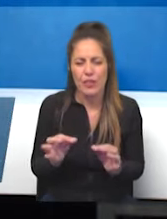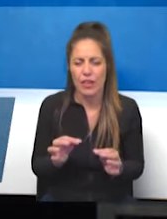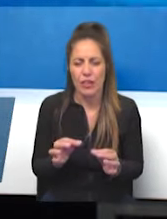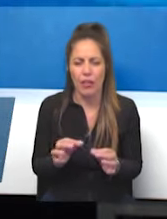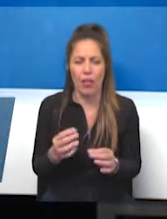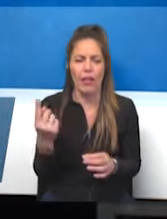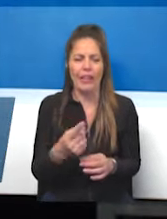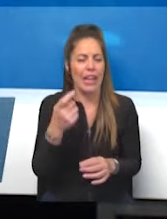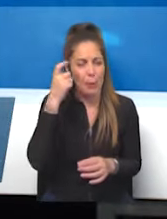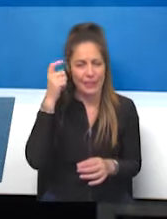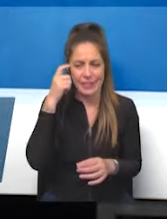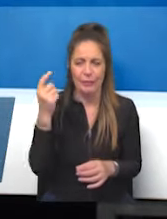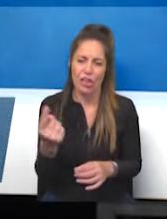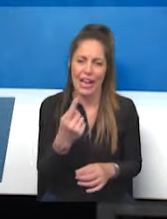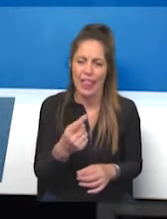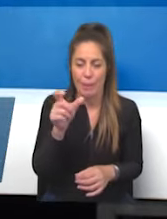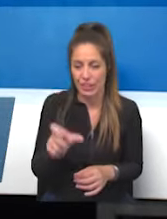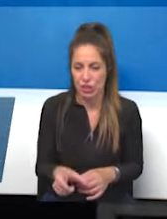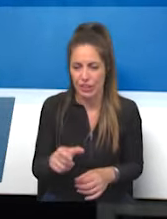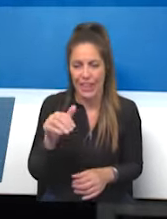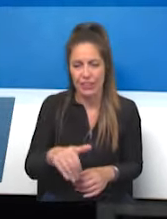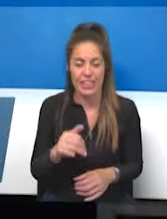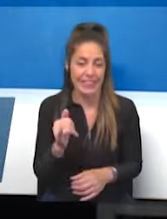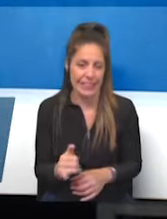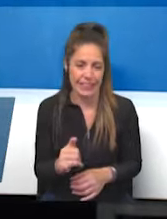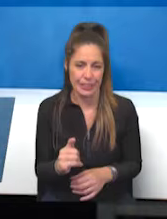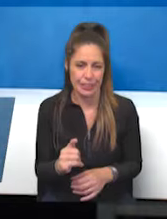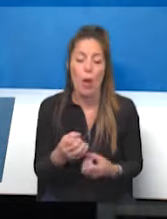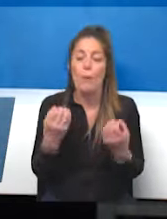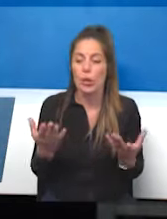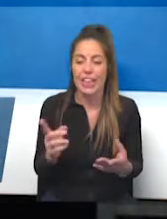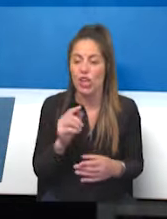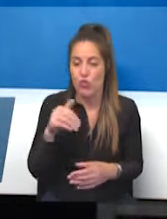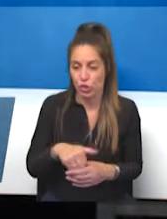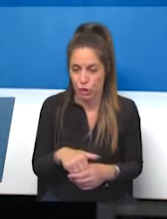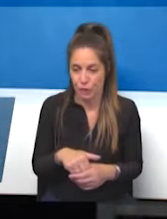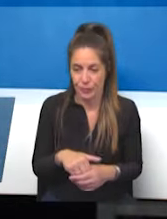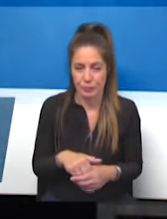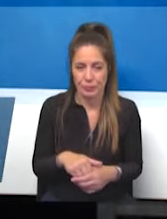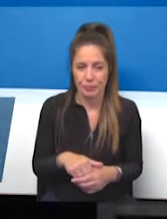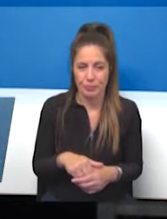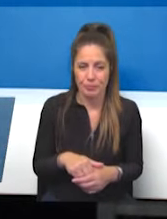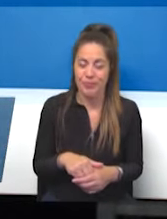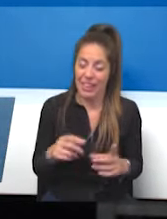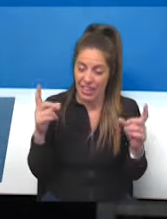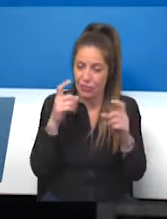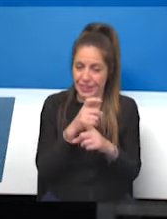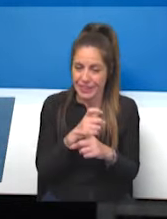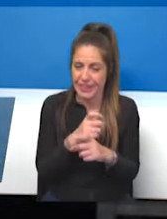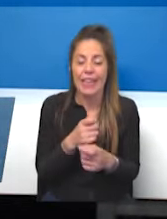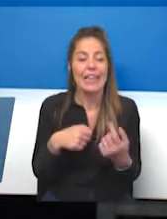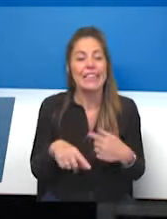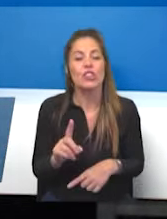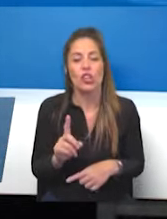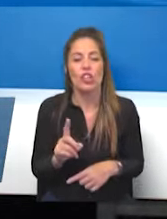que cada pensamiento de cada elector tiene de Por qué no votó es difícil entonces